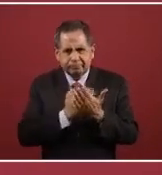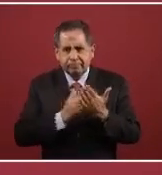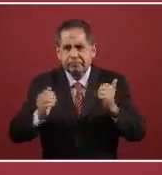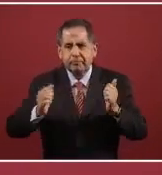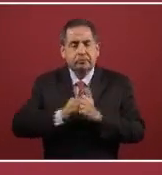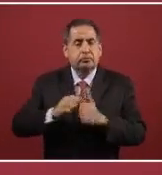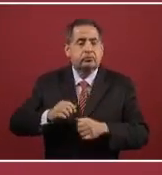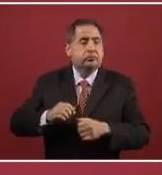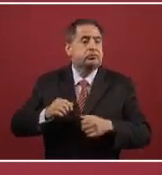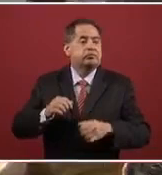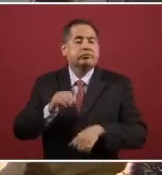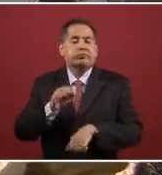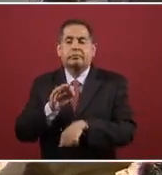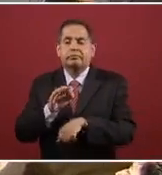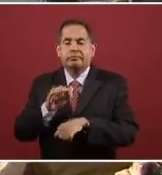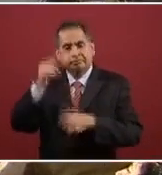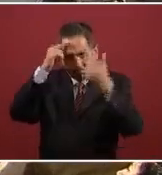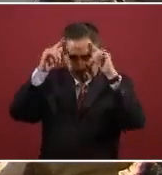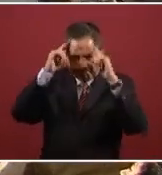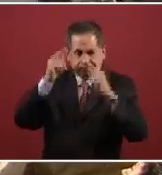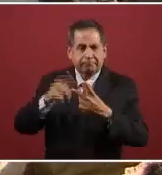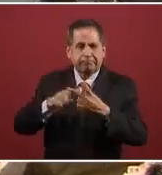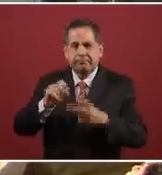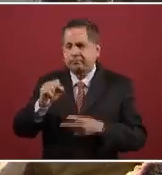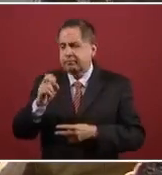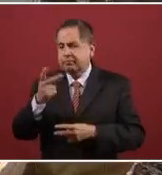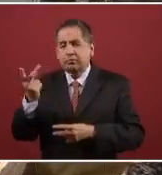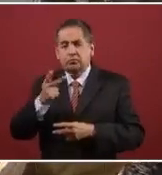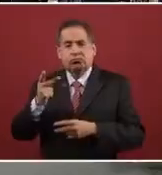de la defensa y la Marina. Gracias.